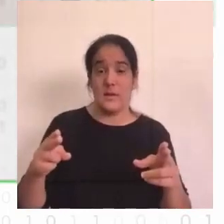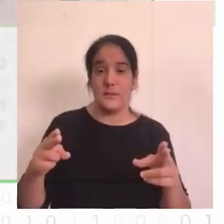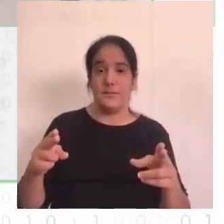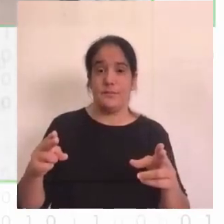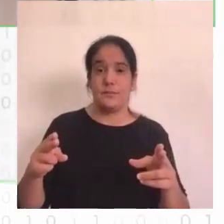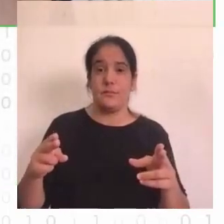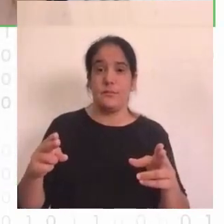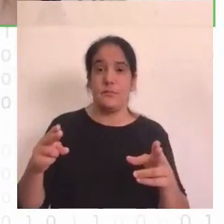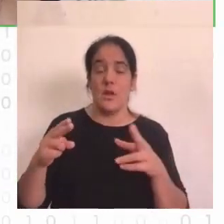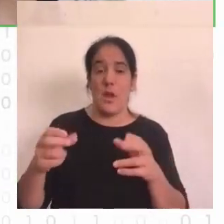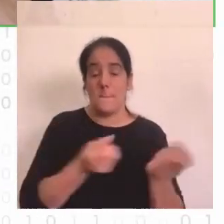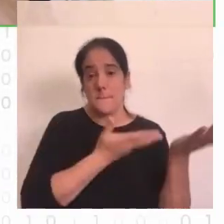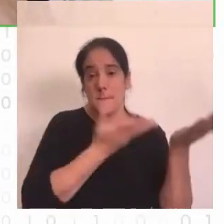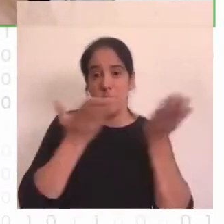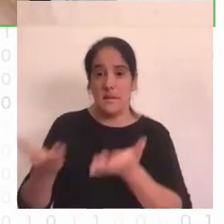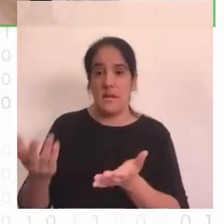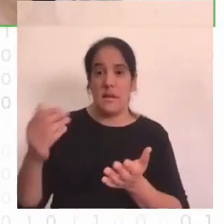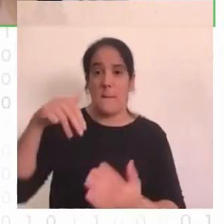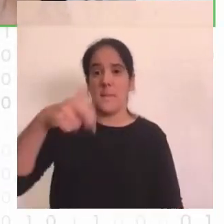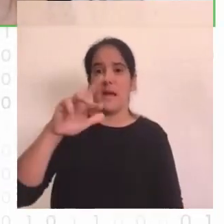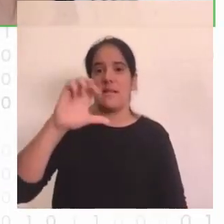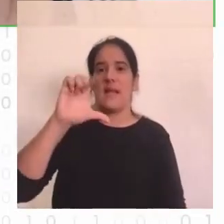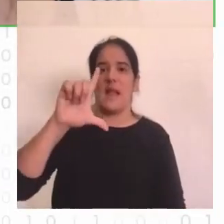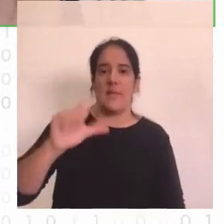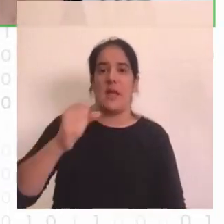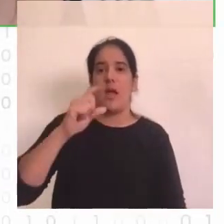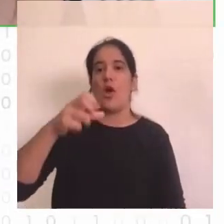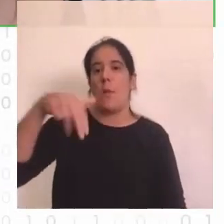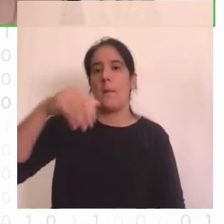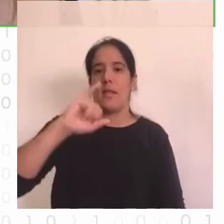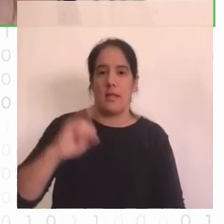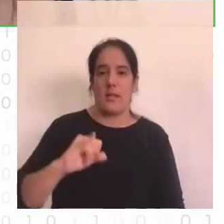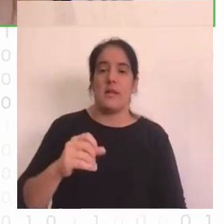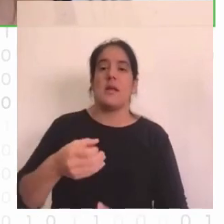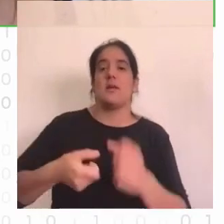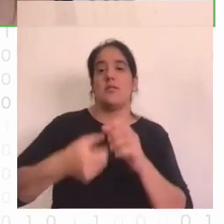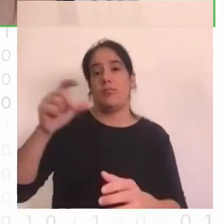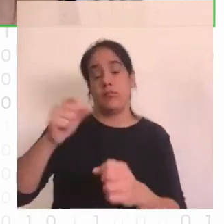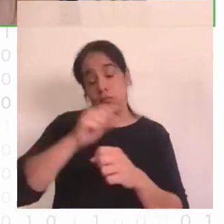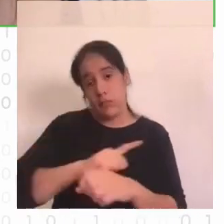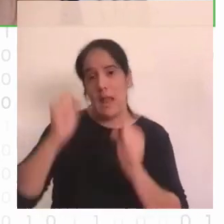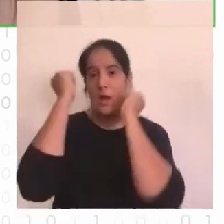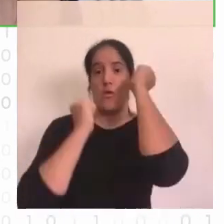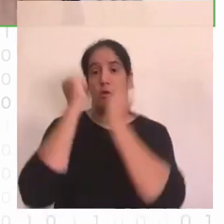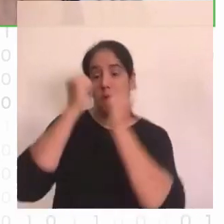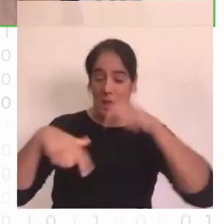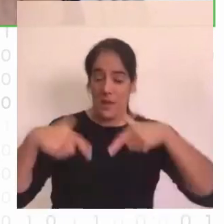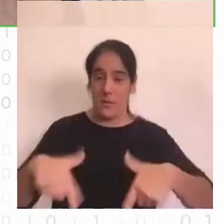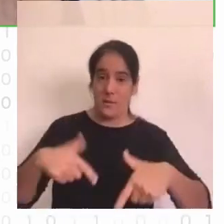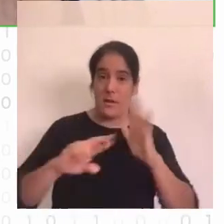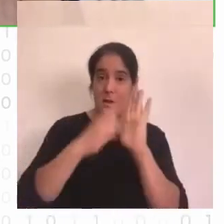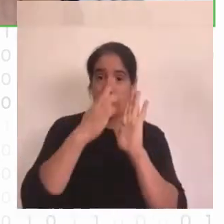Inés Gómez, licenciada en Economía por la Universidad de la República y candidata al doctorado en Economía por la Universidad Autónoma